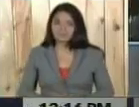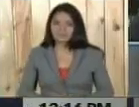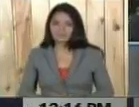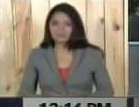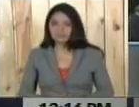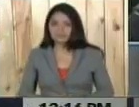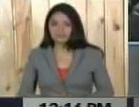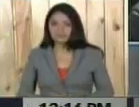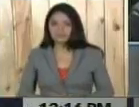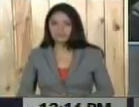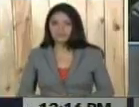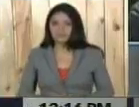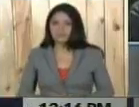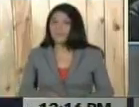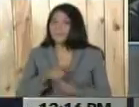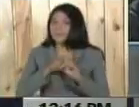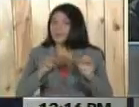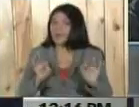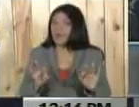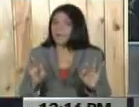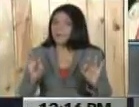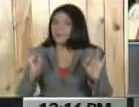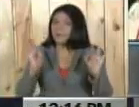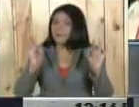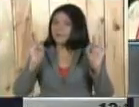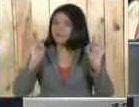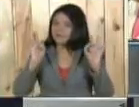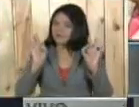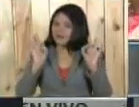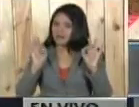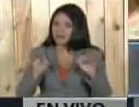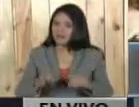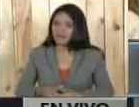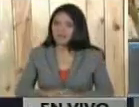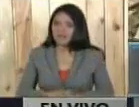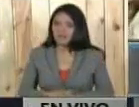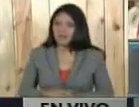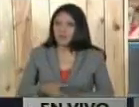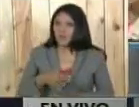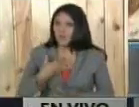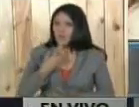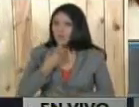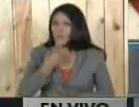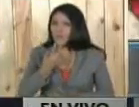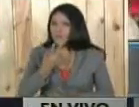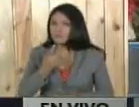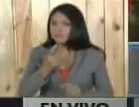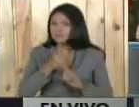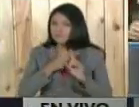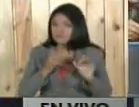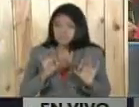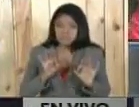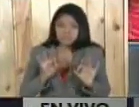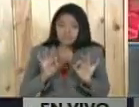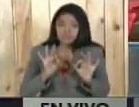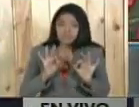y de manera especial y particular, pudiera decir